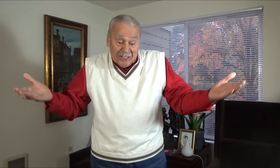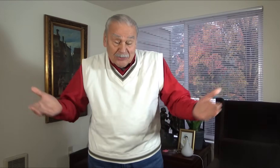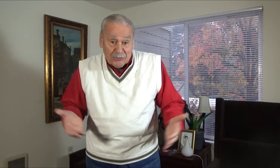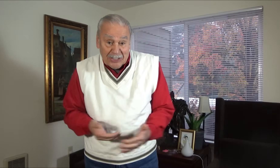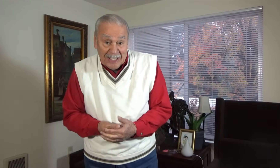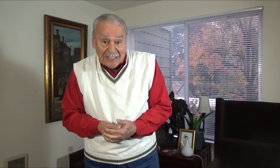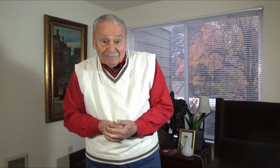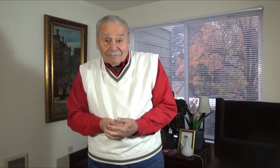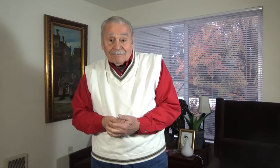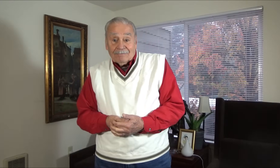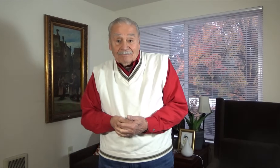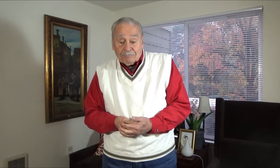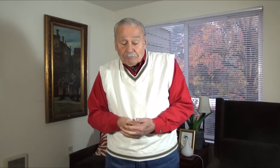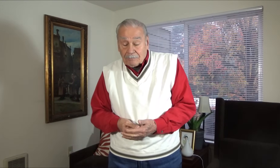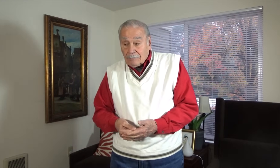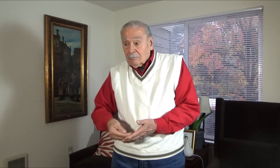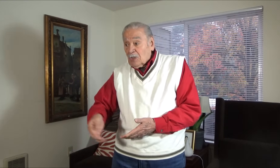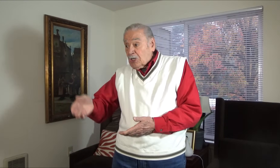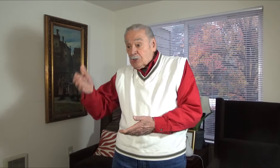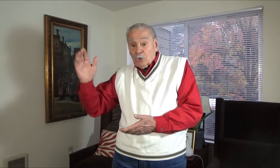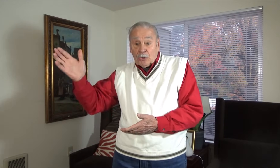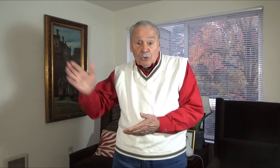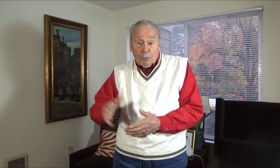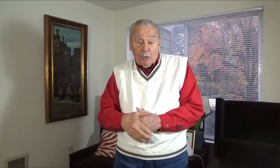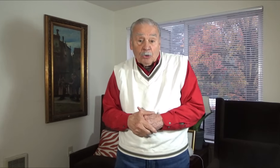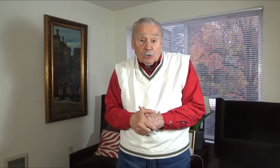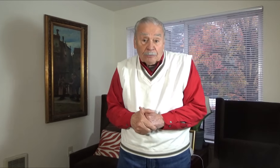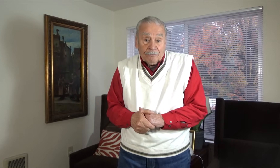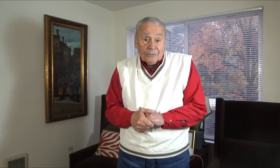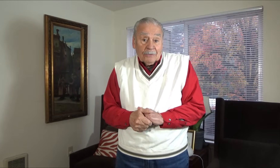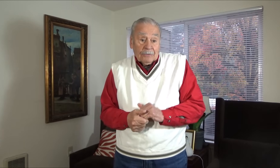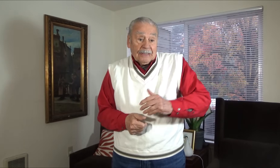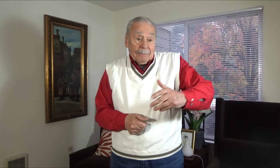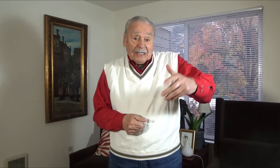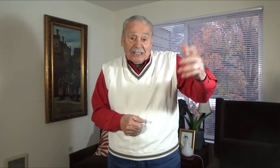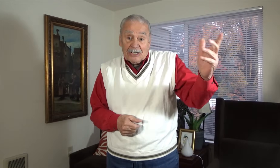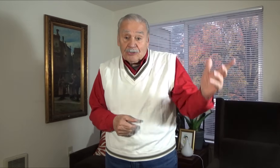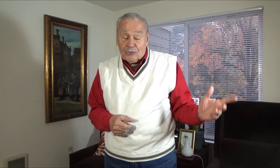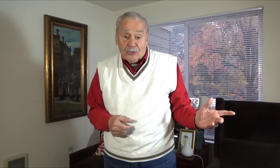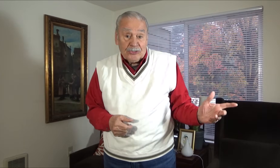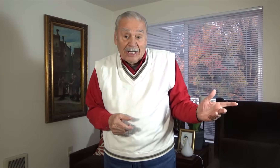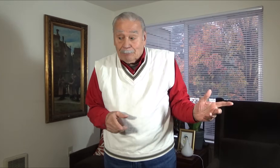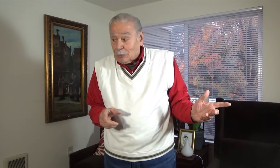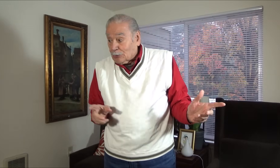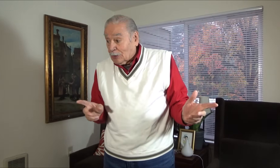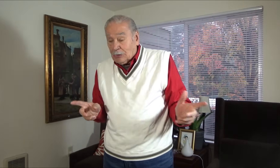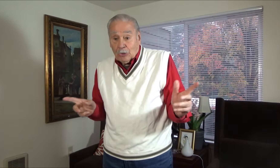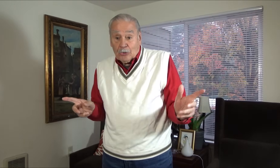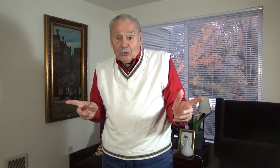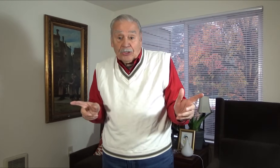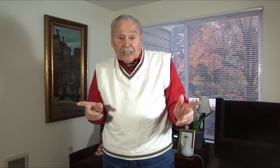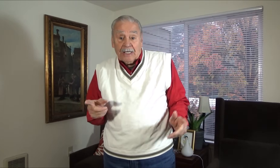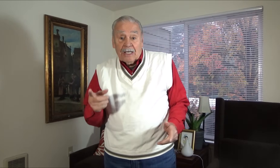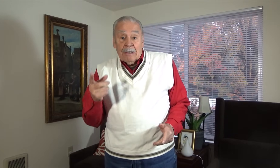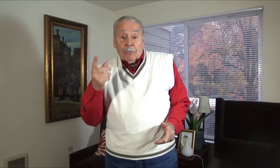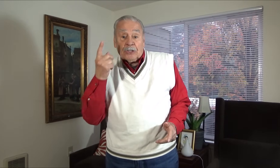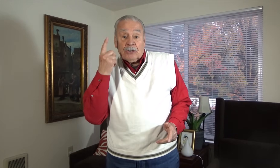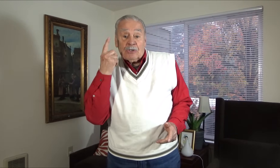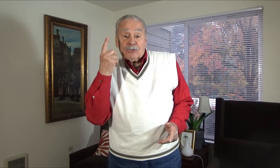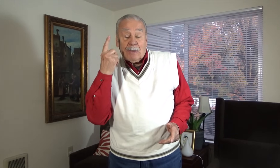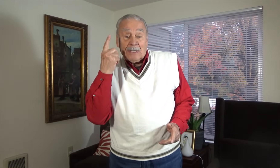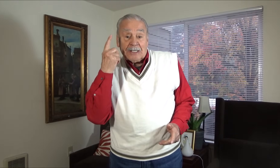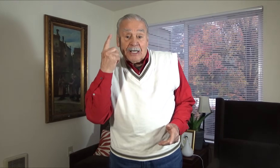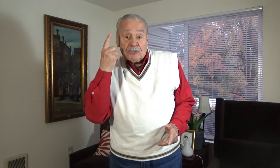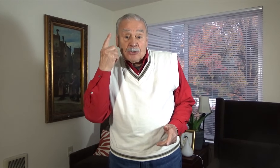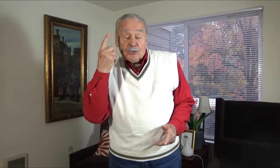es nuestra sociedad, que son nuestros pueblos con la marginación social en todos los órdenes, porque